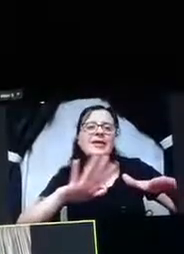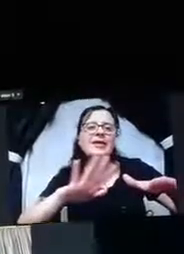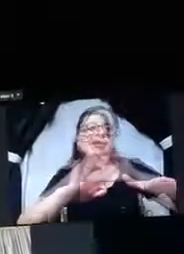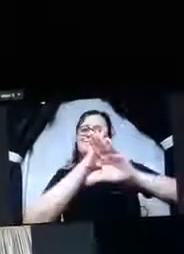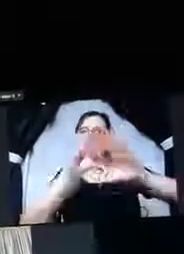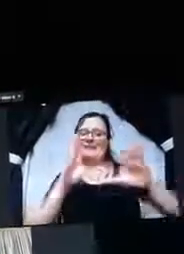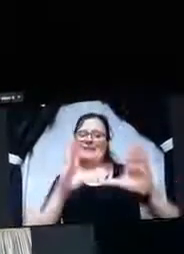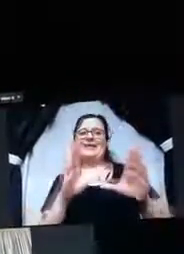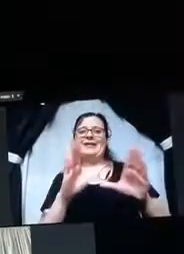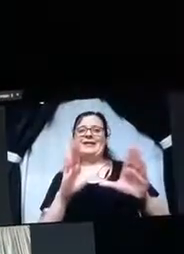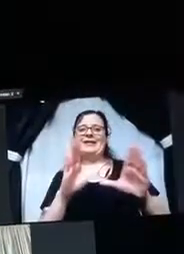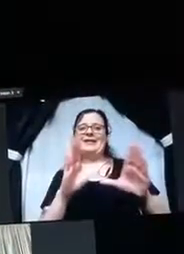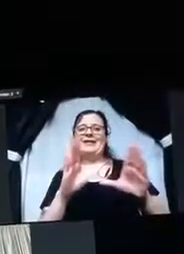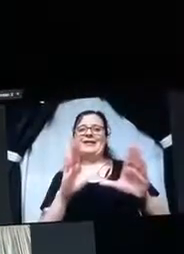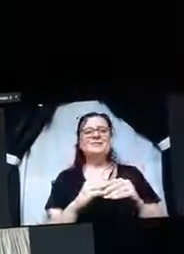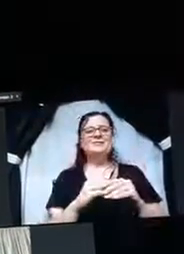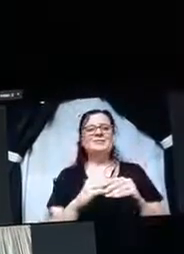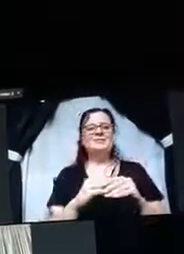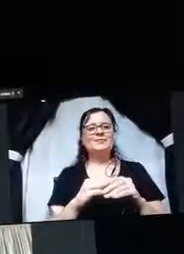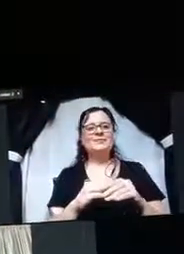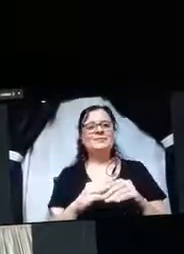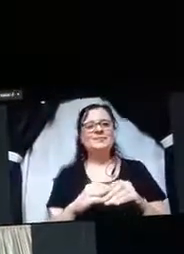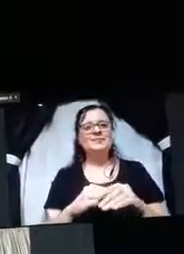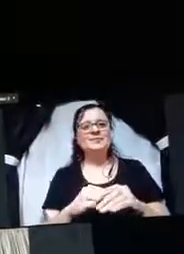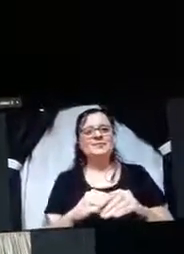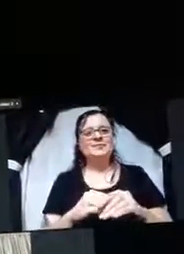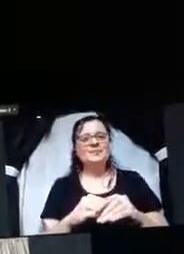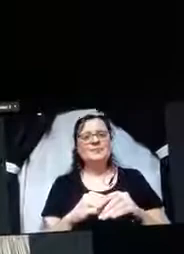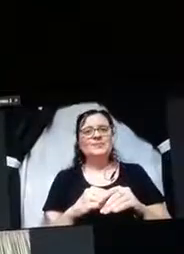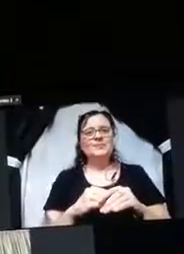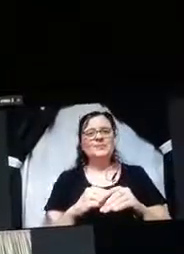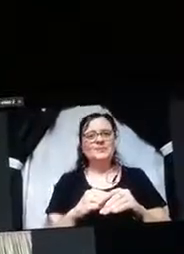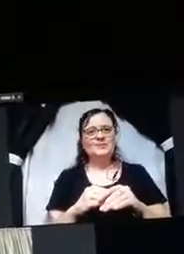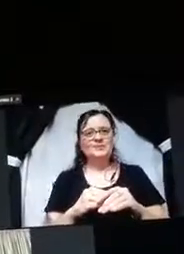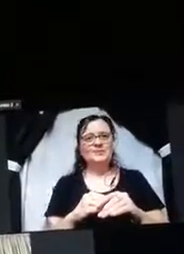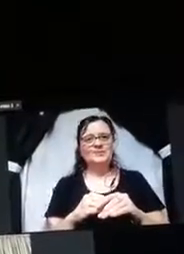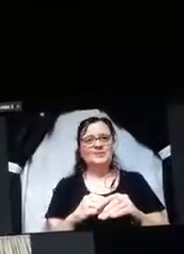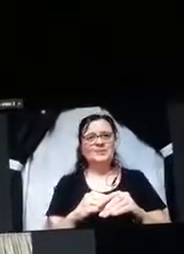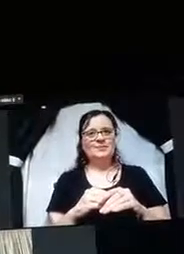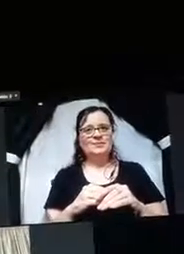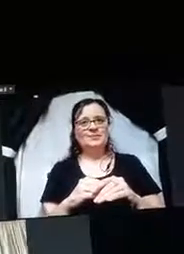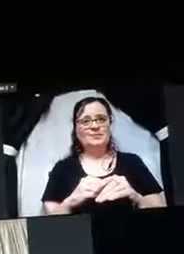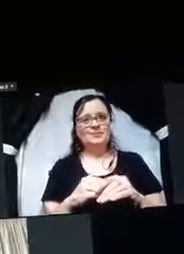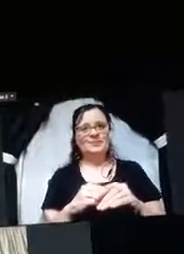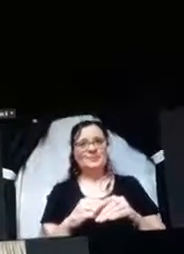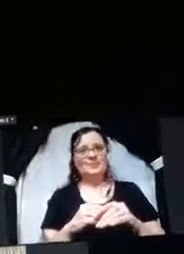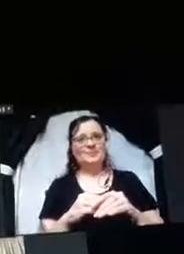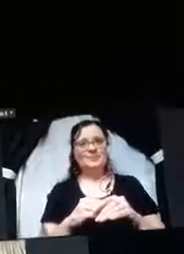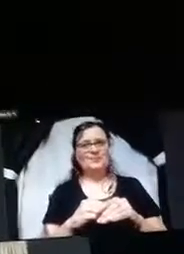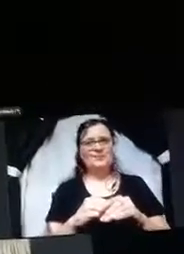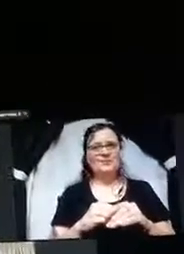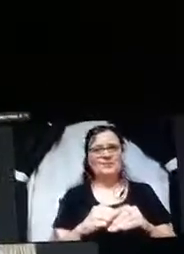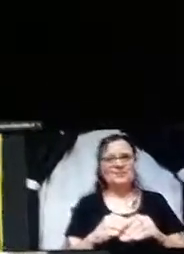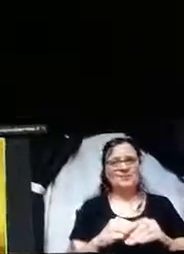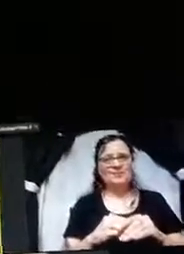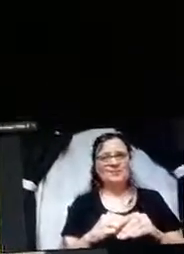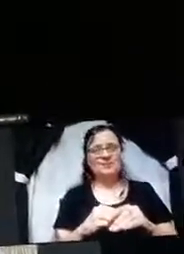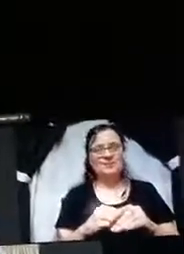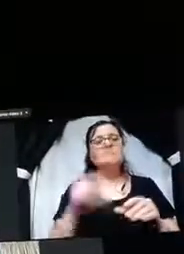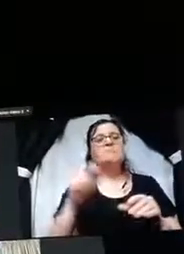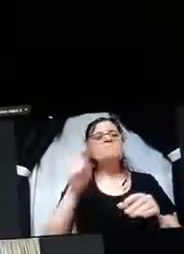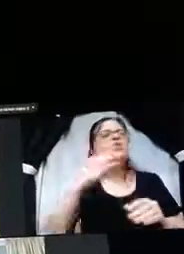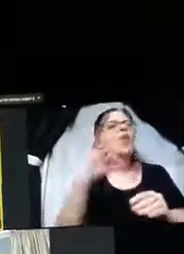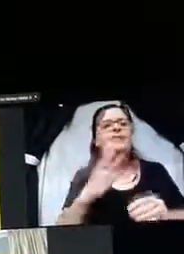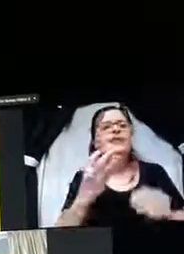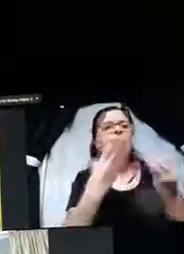además, qué lento, que hay que entender que me parece que esto está bueno, ¿no? Porque